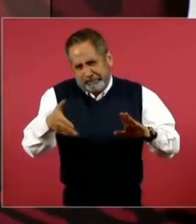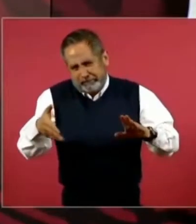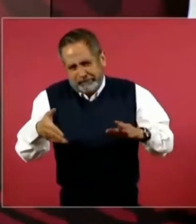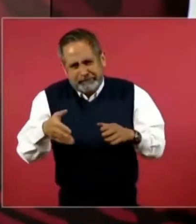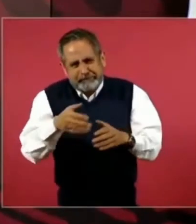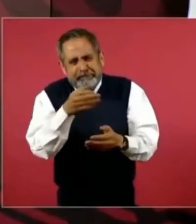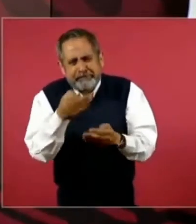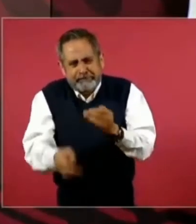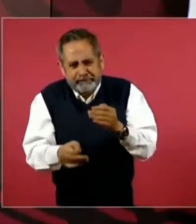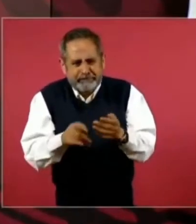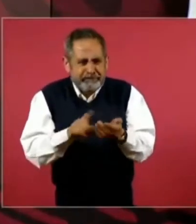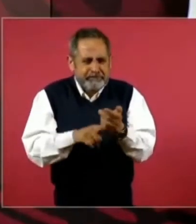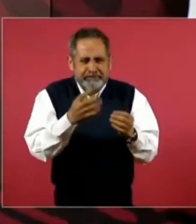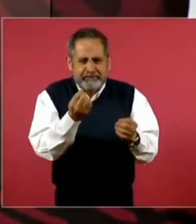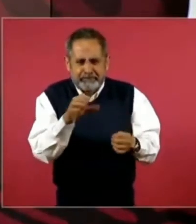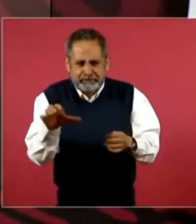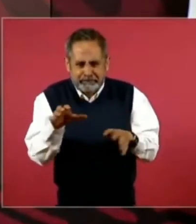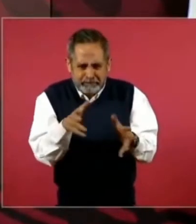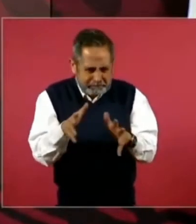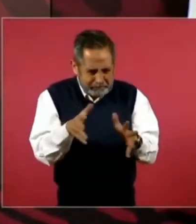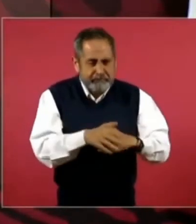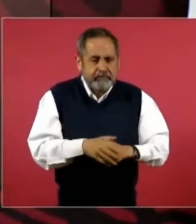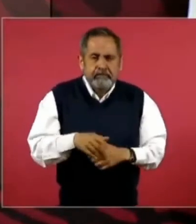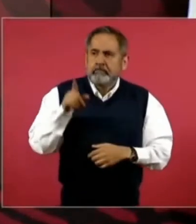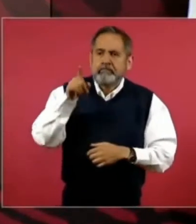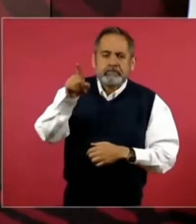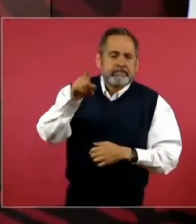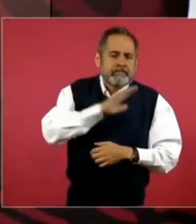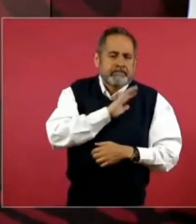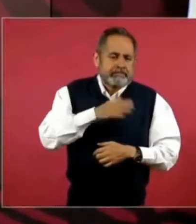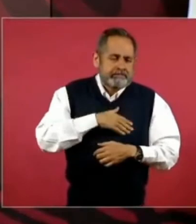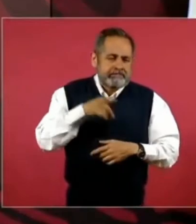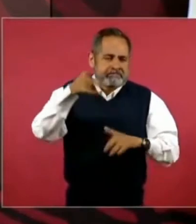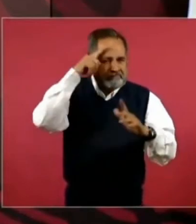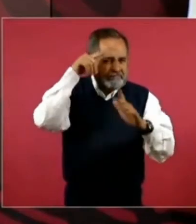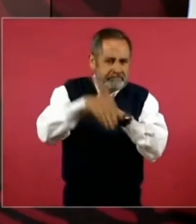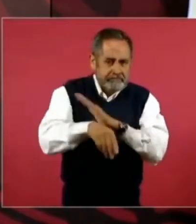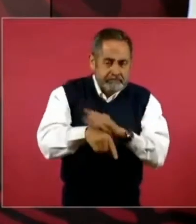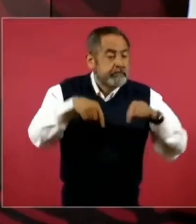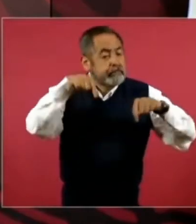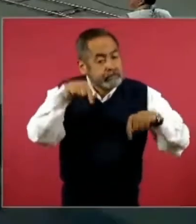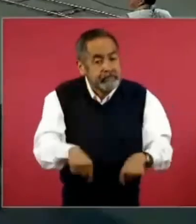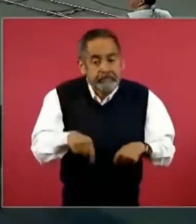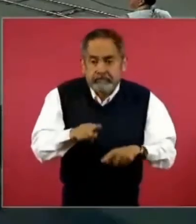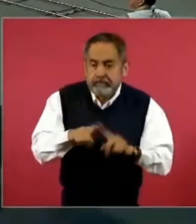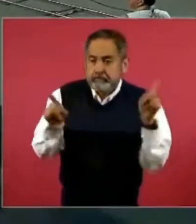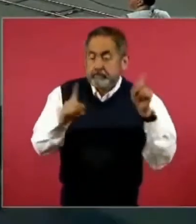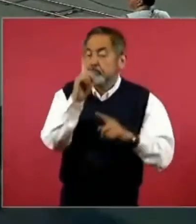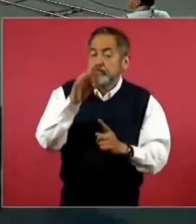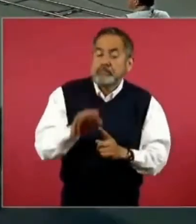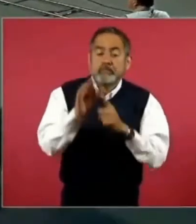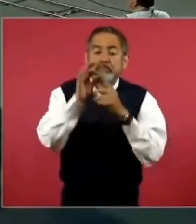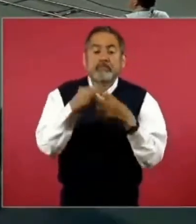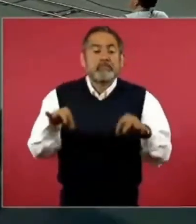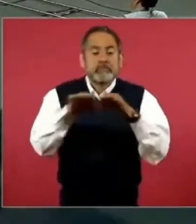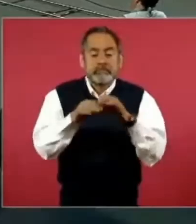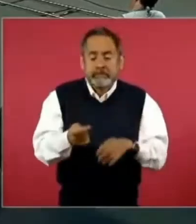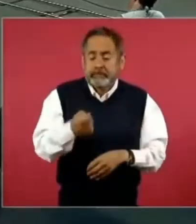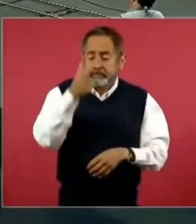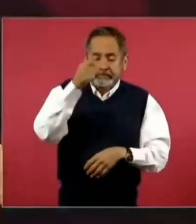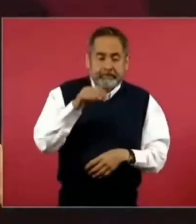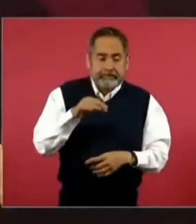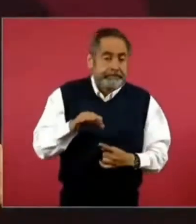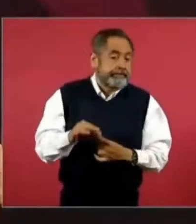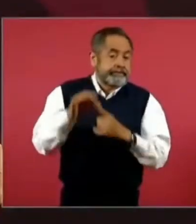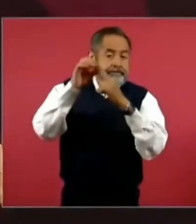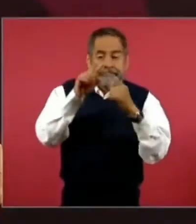monarquía española. Claro, aquí hay una peculiaridad, por eso somos especiales los